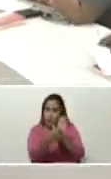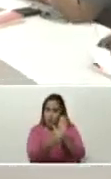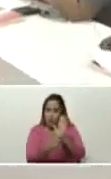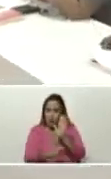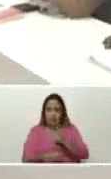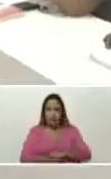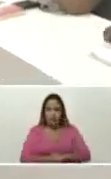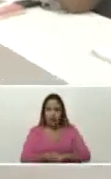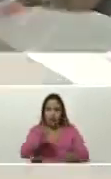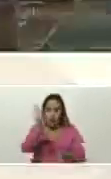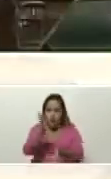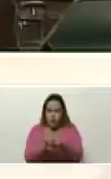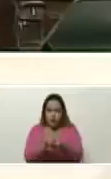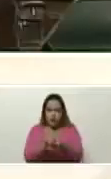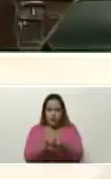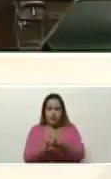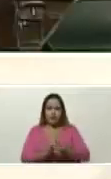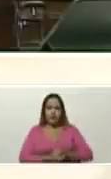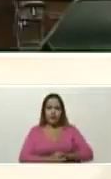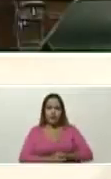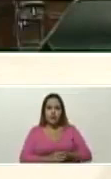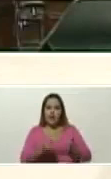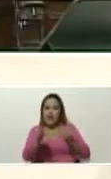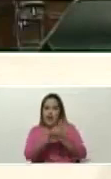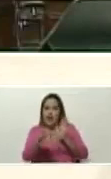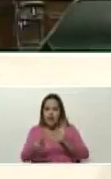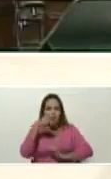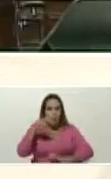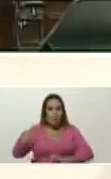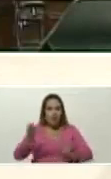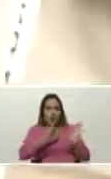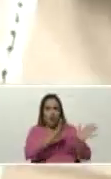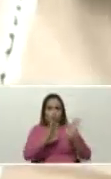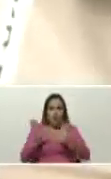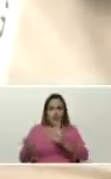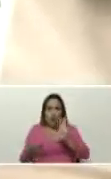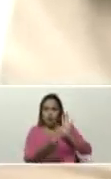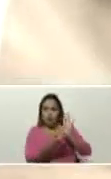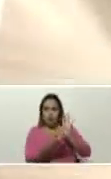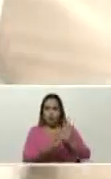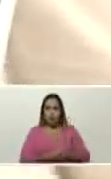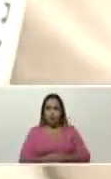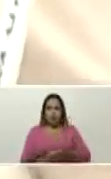un compendio de las leyes del poder popular